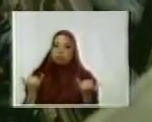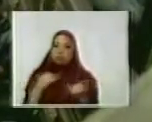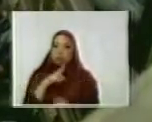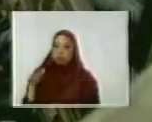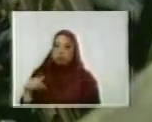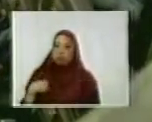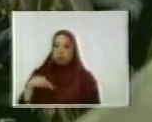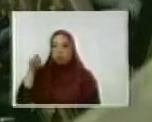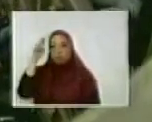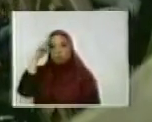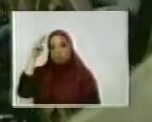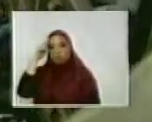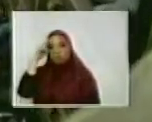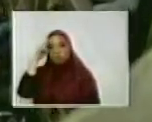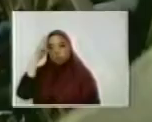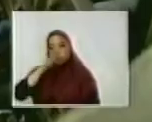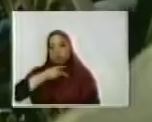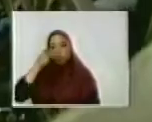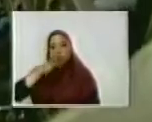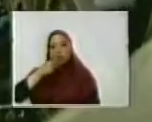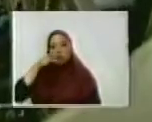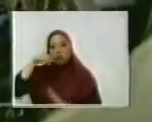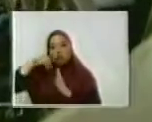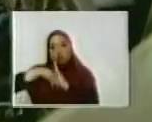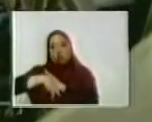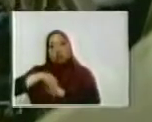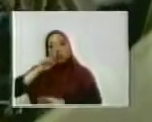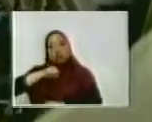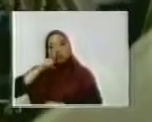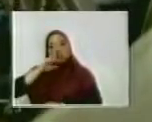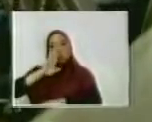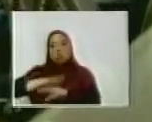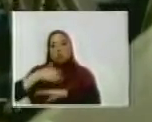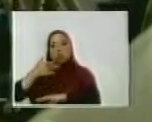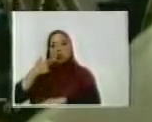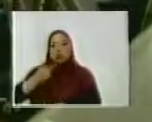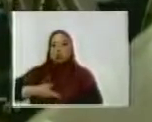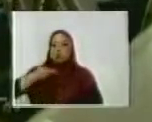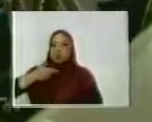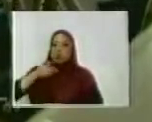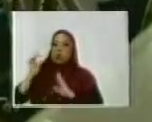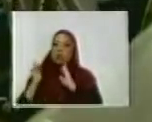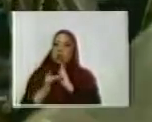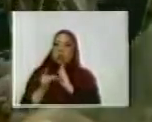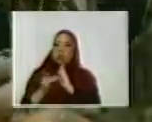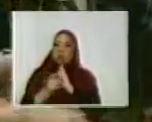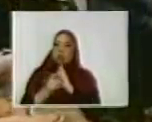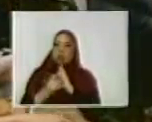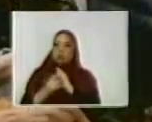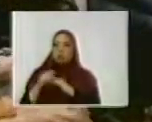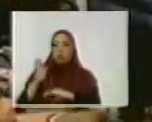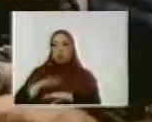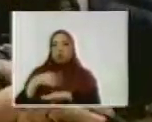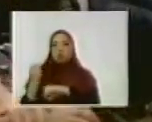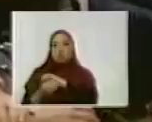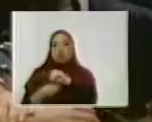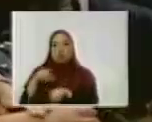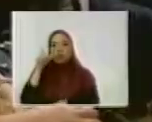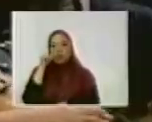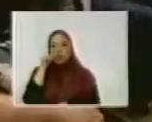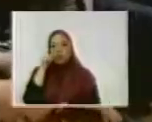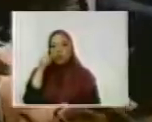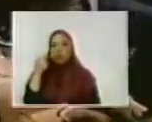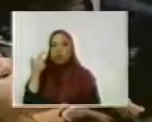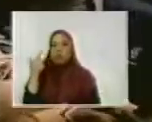nuestras razones políticas de fondo de por qué recurrir a esta tecnología y por qué crear